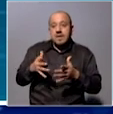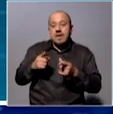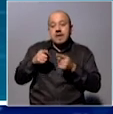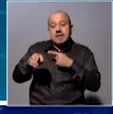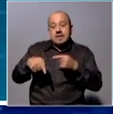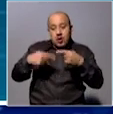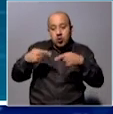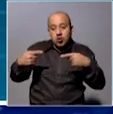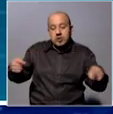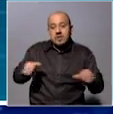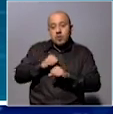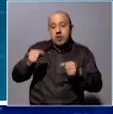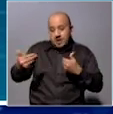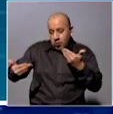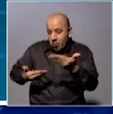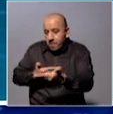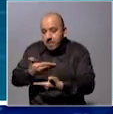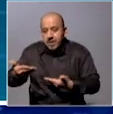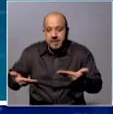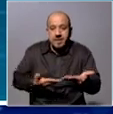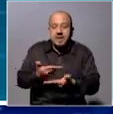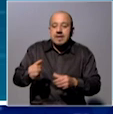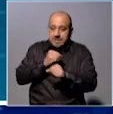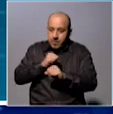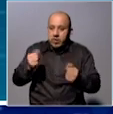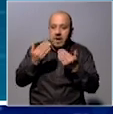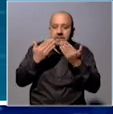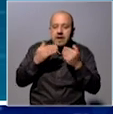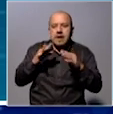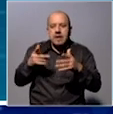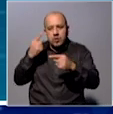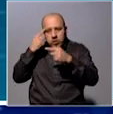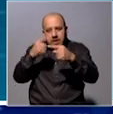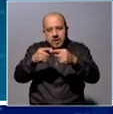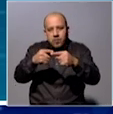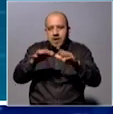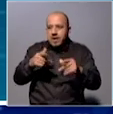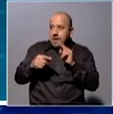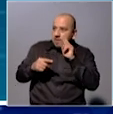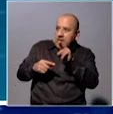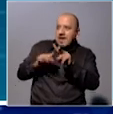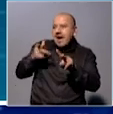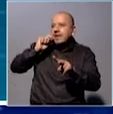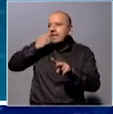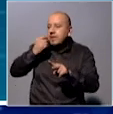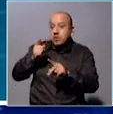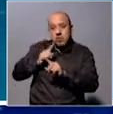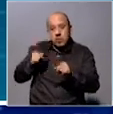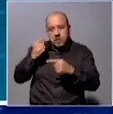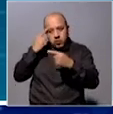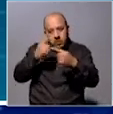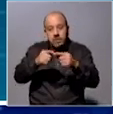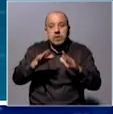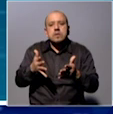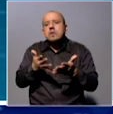esas cosas se puedan compartir y sobre eso se pueda hablar. Porque el objetivo del programa no es que miren y digan qué lindo. El objetivo es,